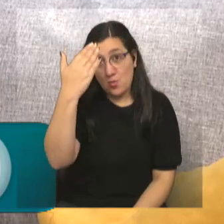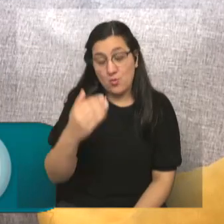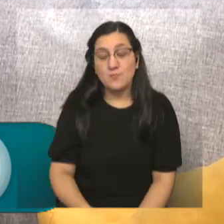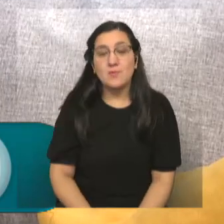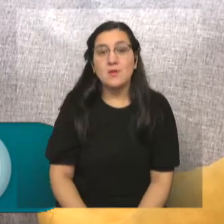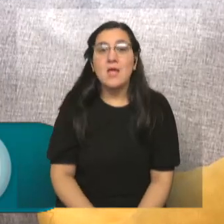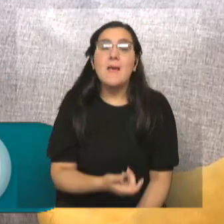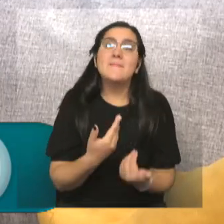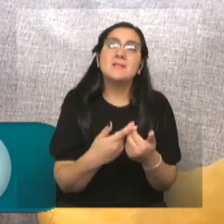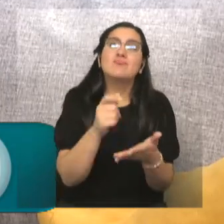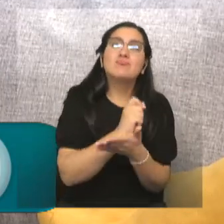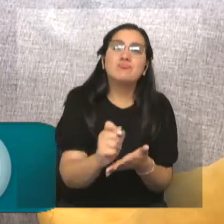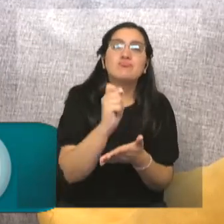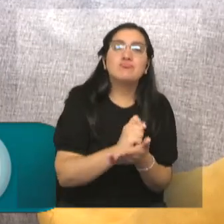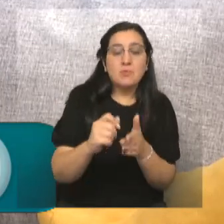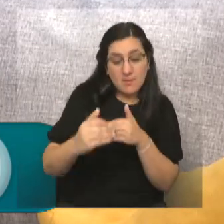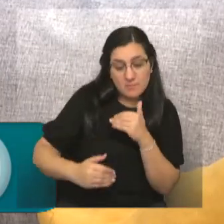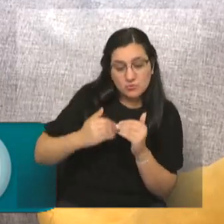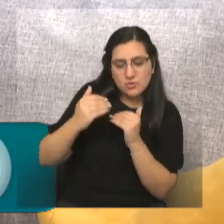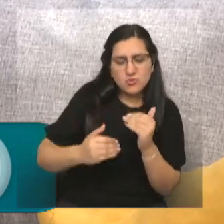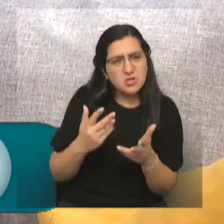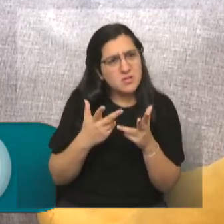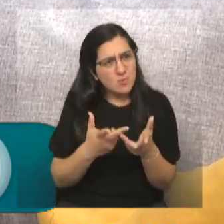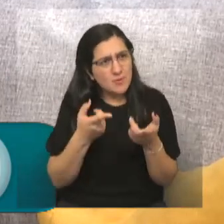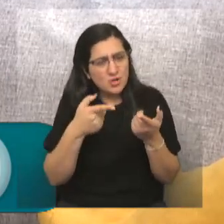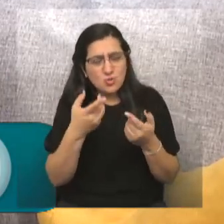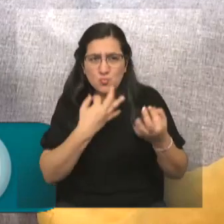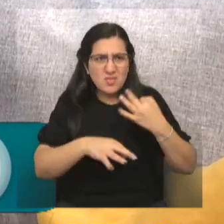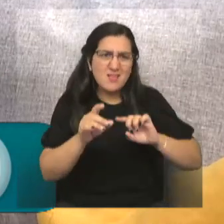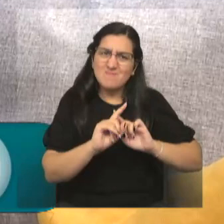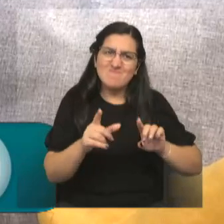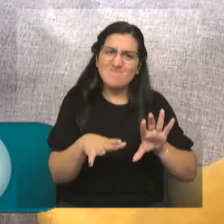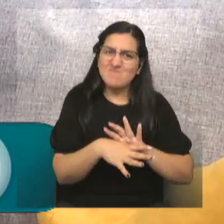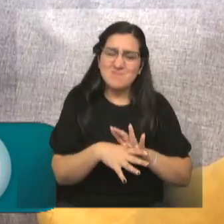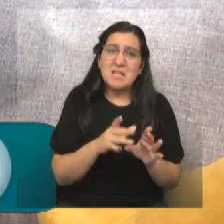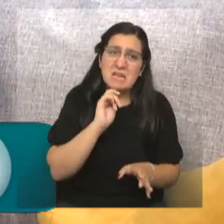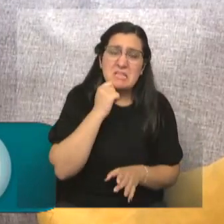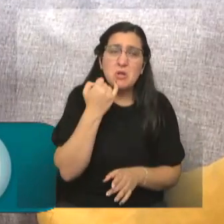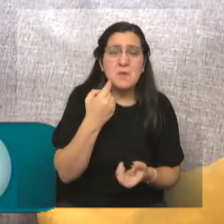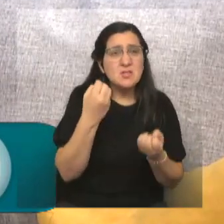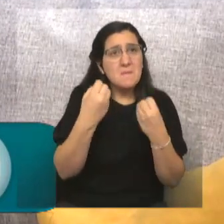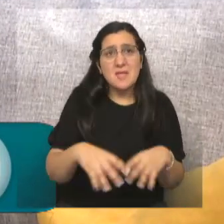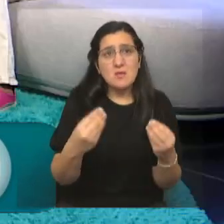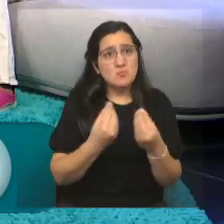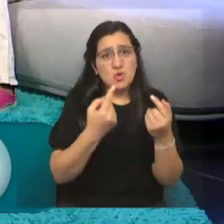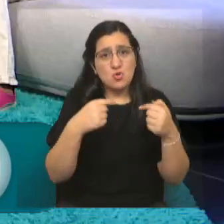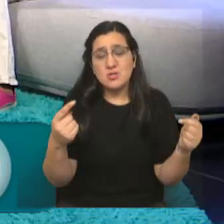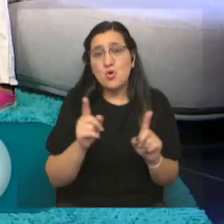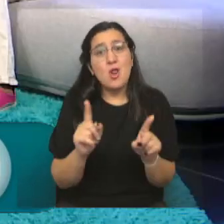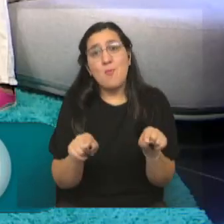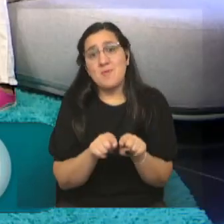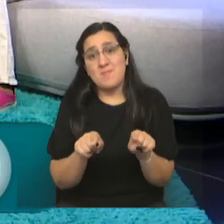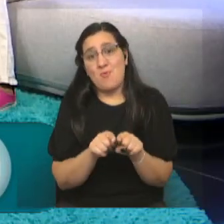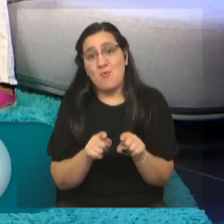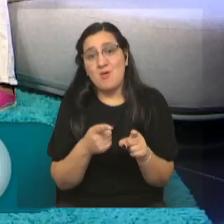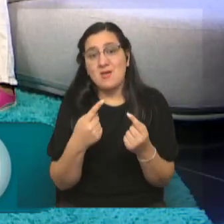empezamos a escribir y en el proceso de dramaturgia dijimos, esto era un teatro en realidad, está lindo, pero se pierde un montón. No es lo mismo. Y el hecho,